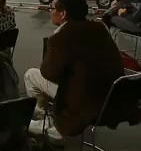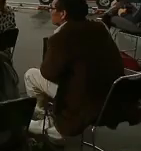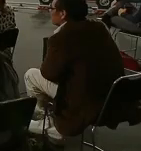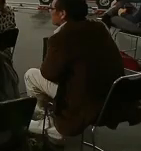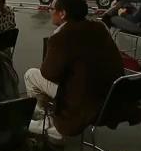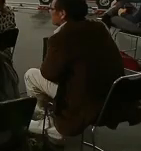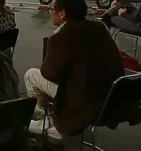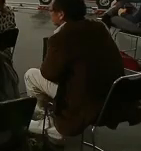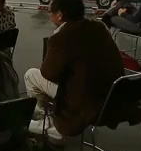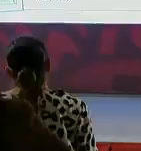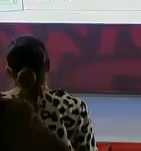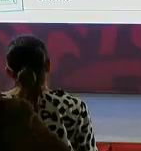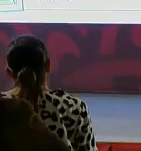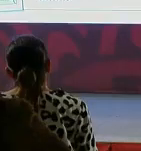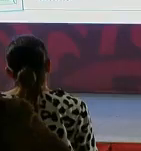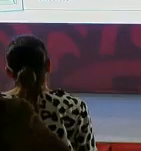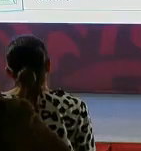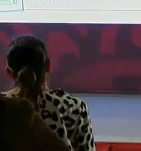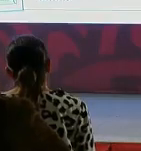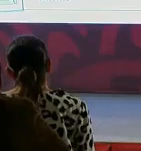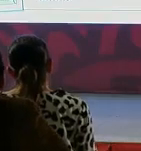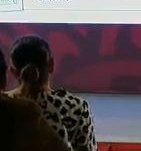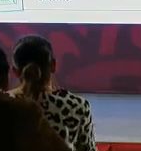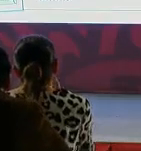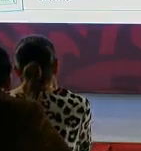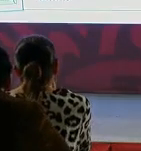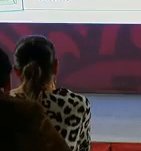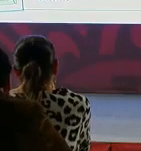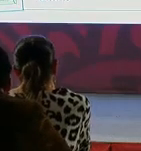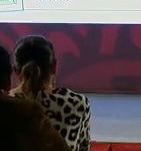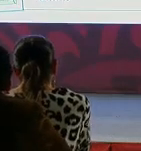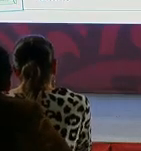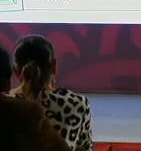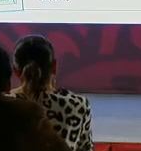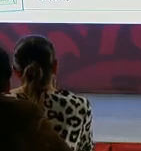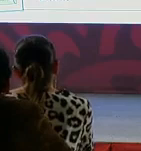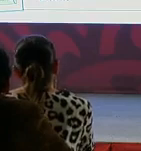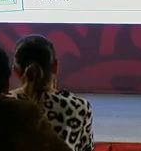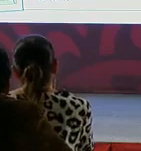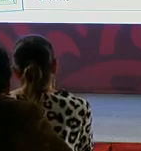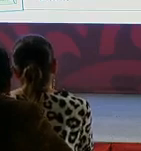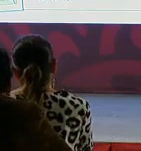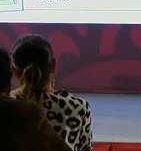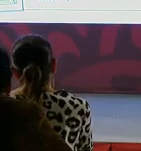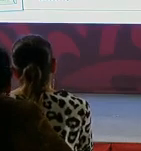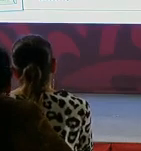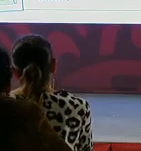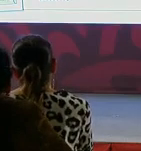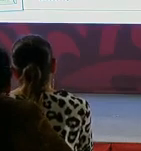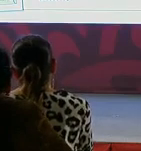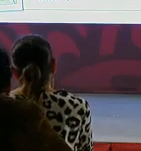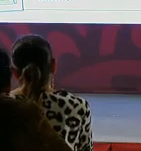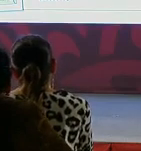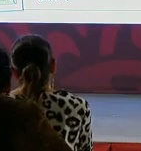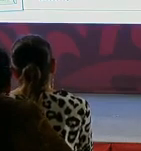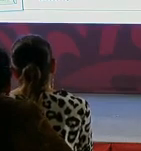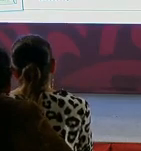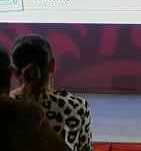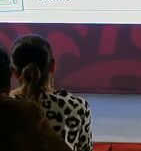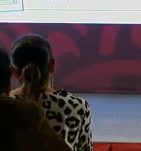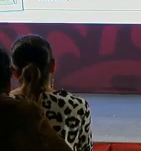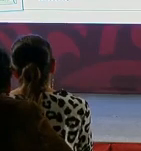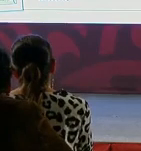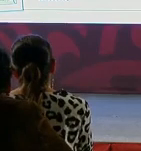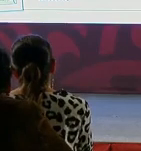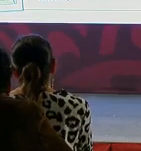equivocó. A ver, pero ¿por qué me equivoqué? Explícame por qué. Es la intención con la que